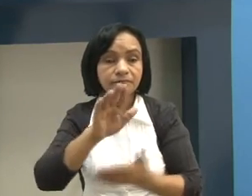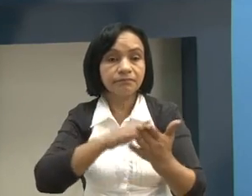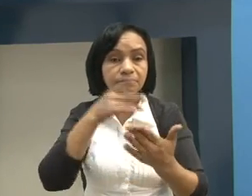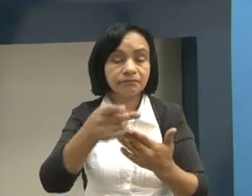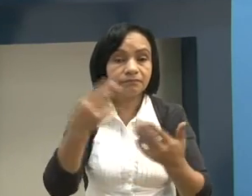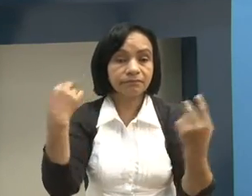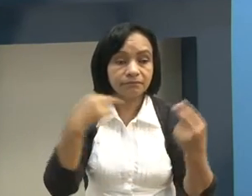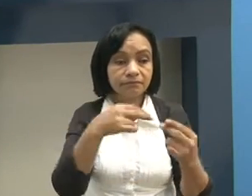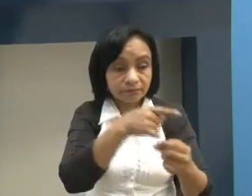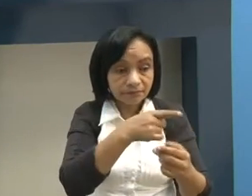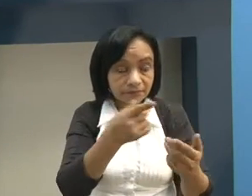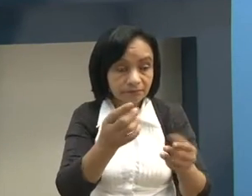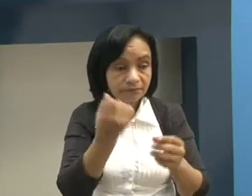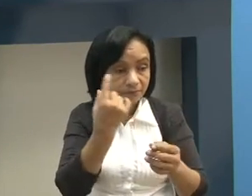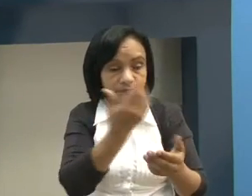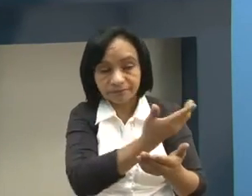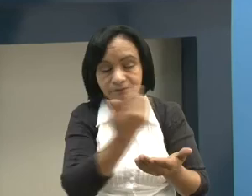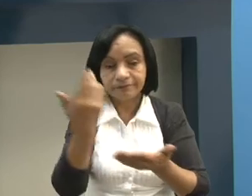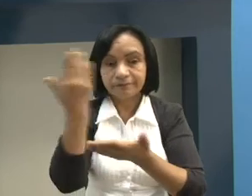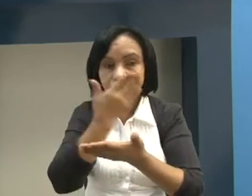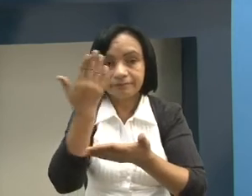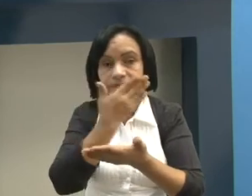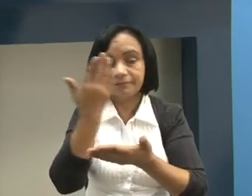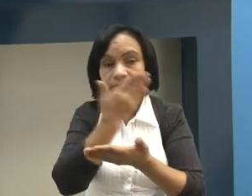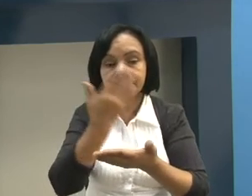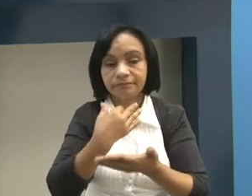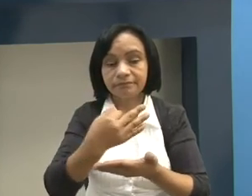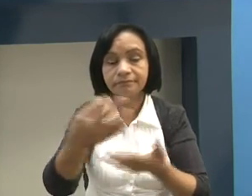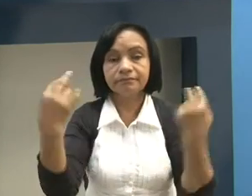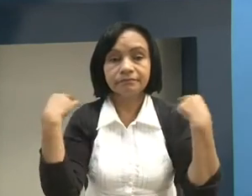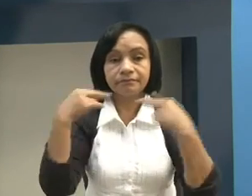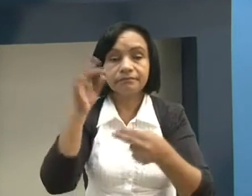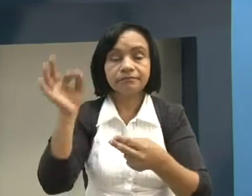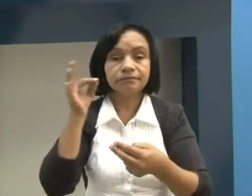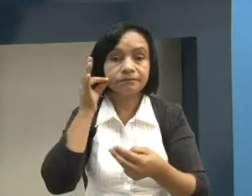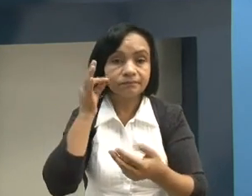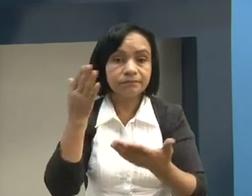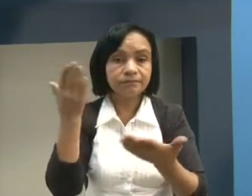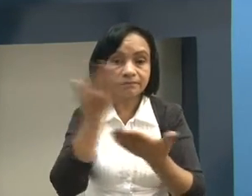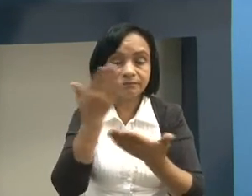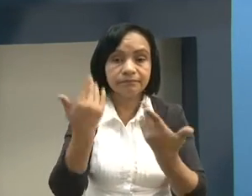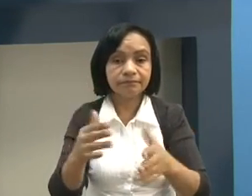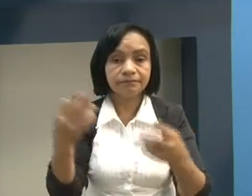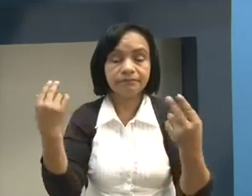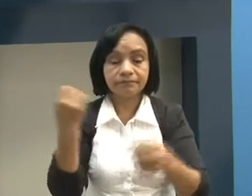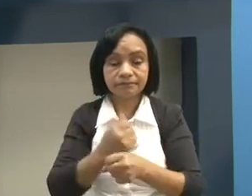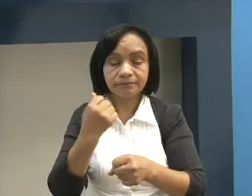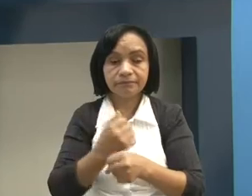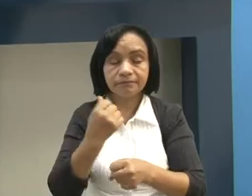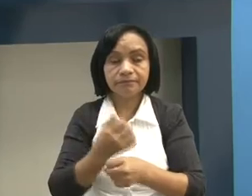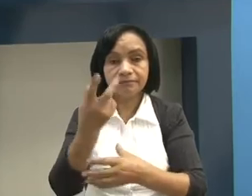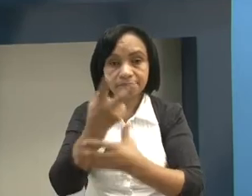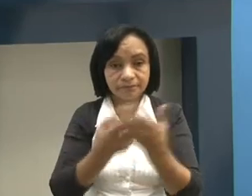de profesionalización. De tal manera de que nosotros obtuviésemos a los que ya estaban ingresados, las dos. Y